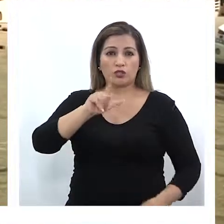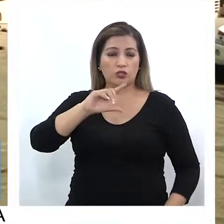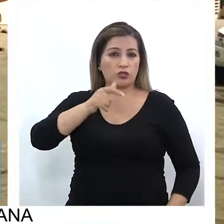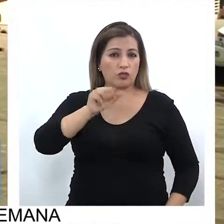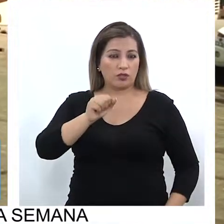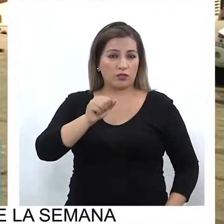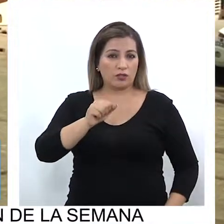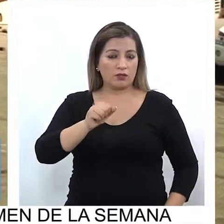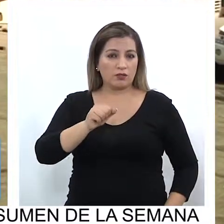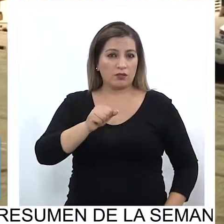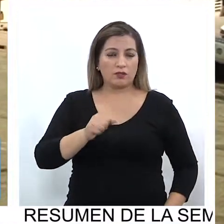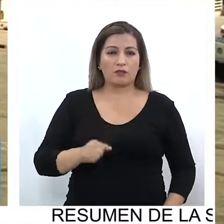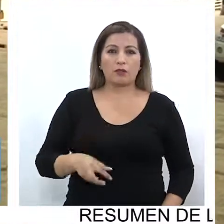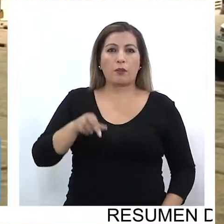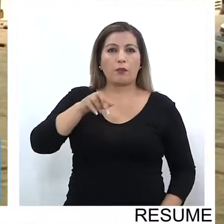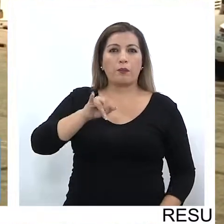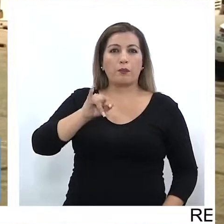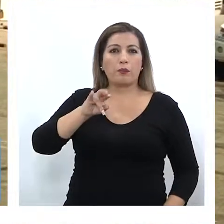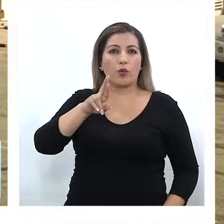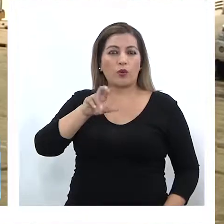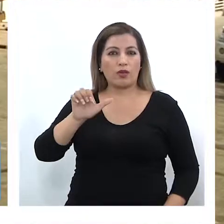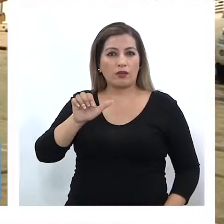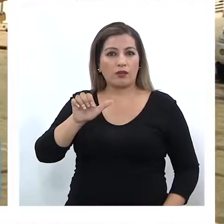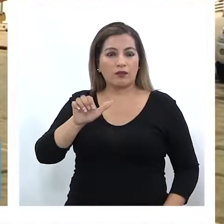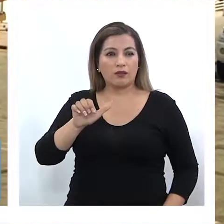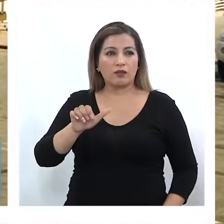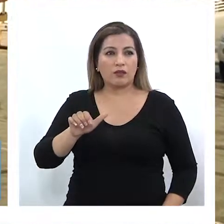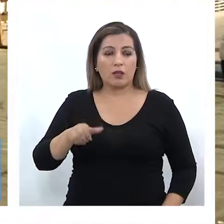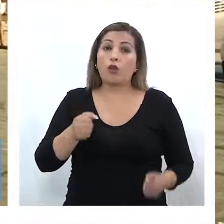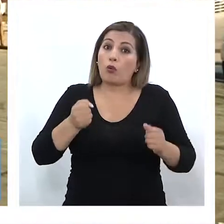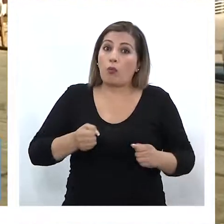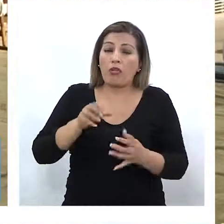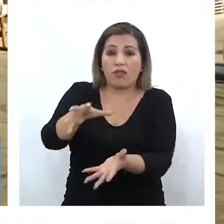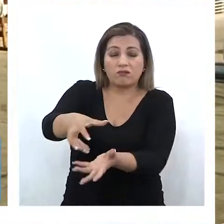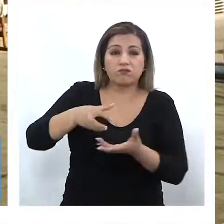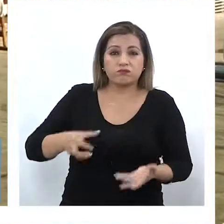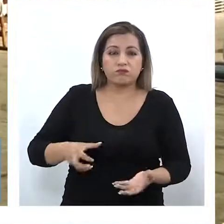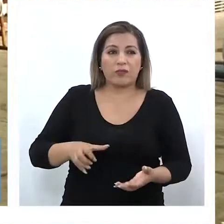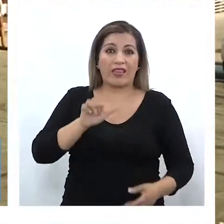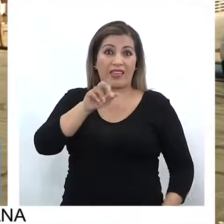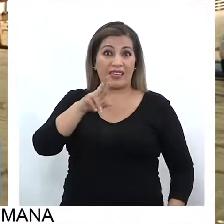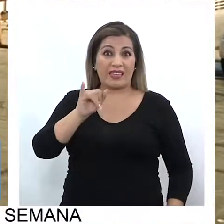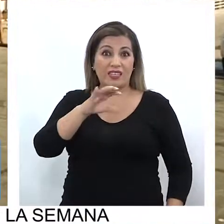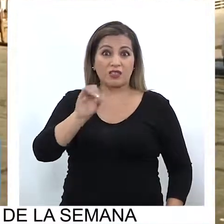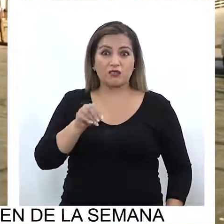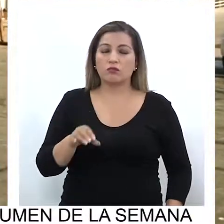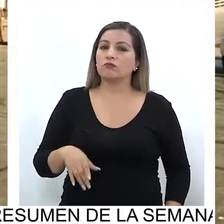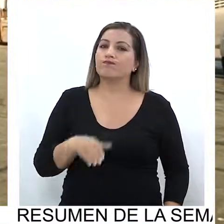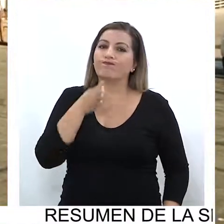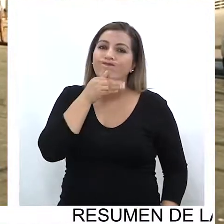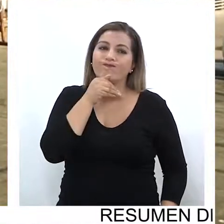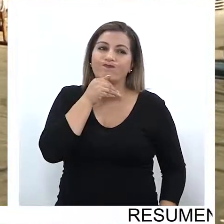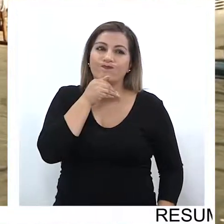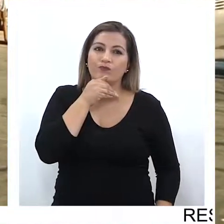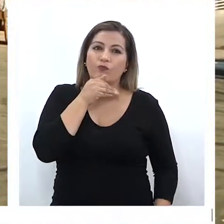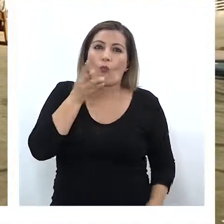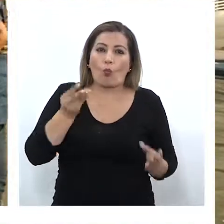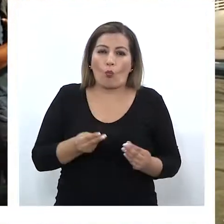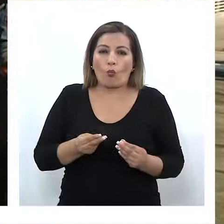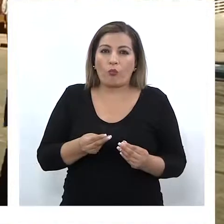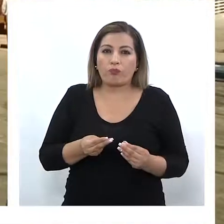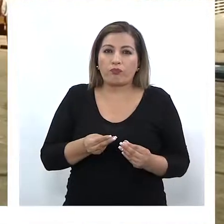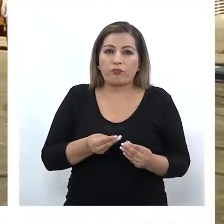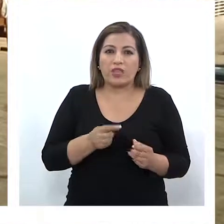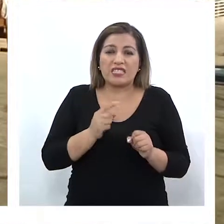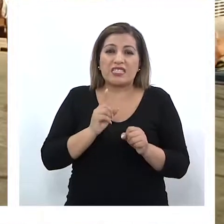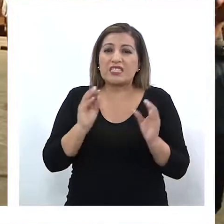la chorga y alta chorga, piure, lo que se puede sacar porque erizo, están flacos, no en muchas partes, están